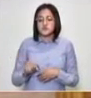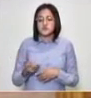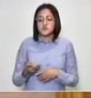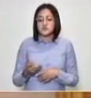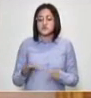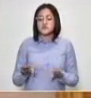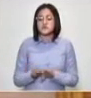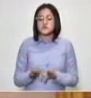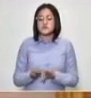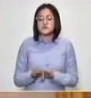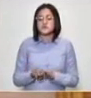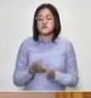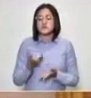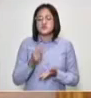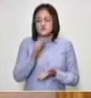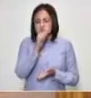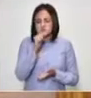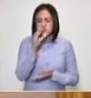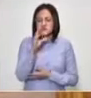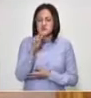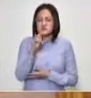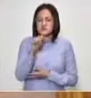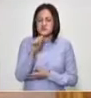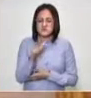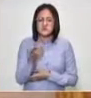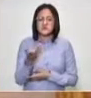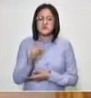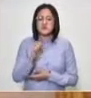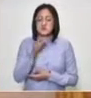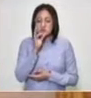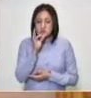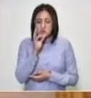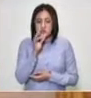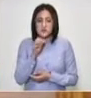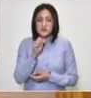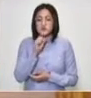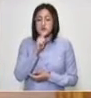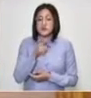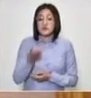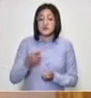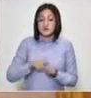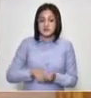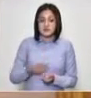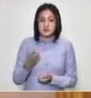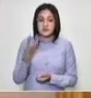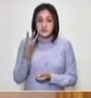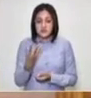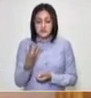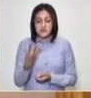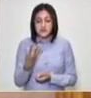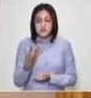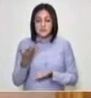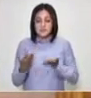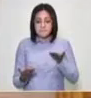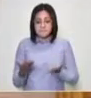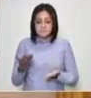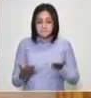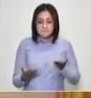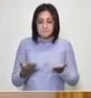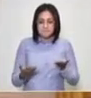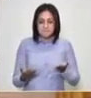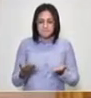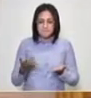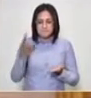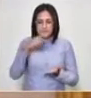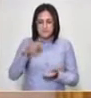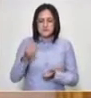como cristal, marihuana, en el mismo lugar del homicidio. Se aseguraron 3 básculas para